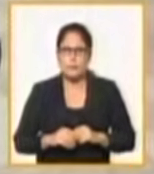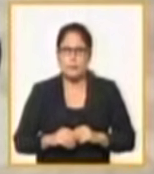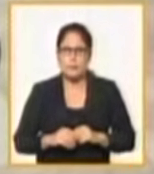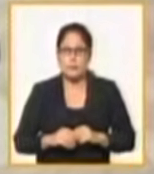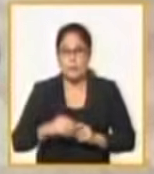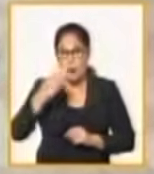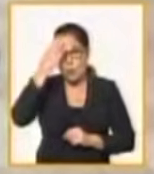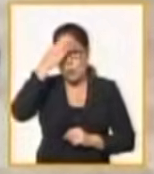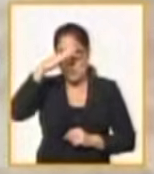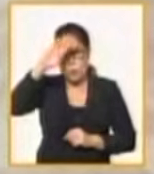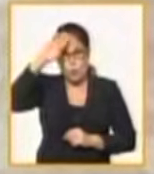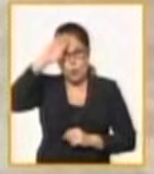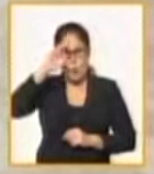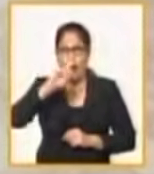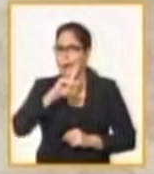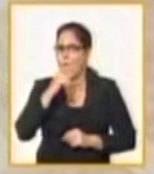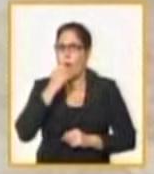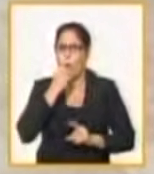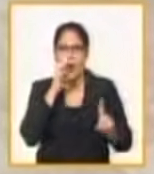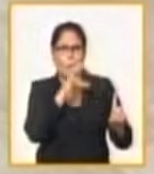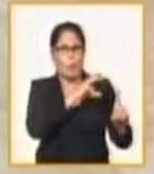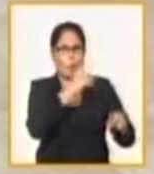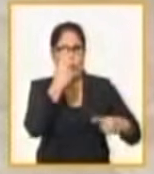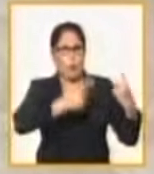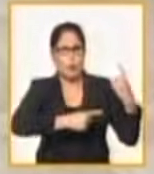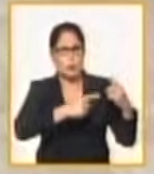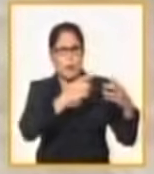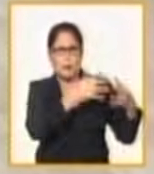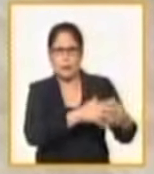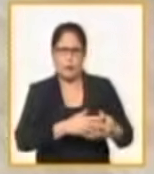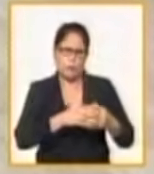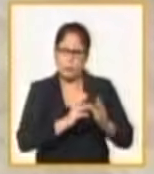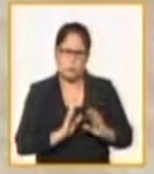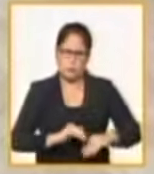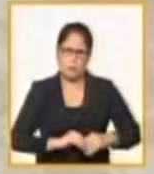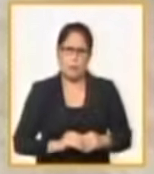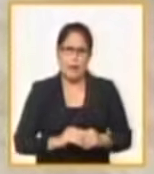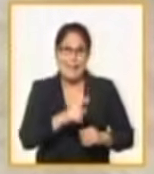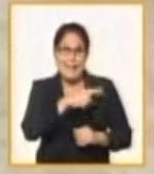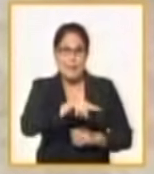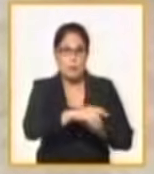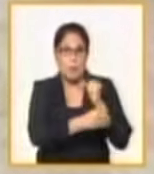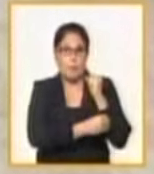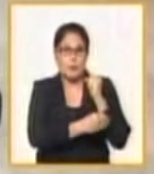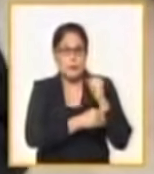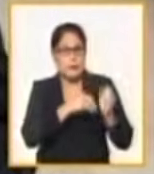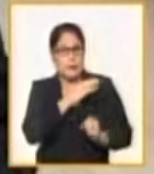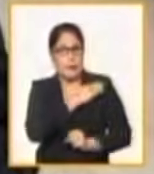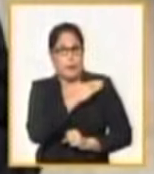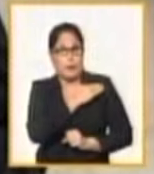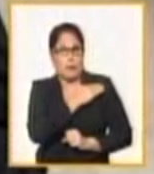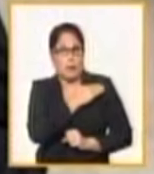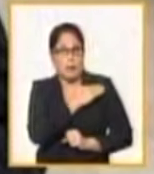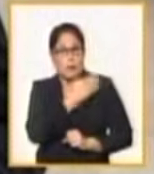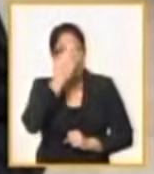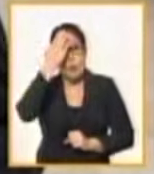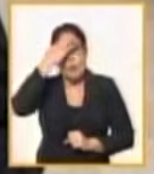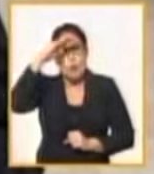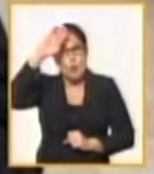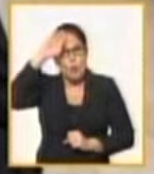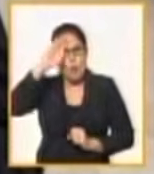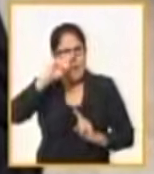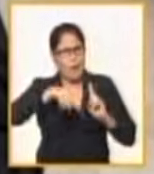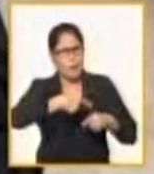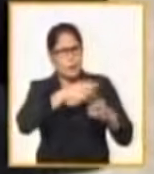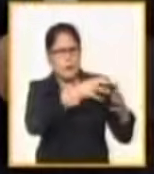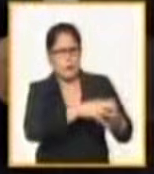Cuba no es ni puede ser una amenaza para la seguridad de los Estados Unidos, que es una potencia militar y nuclear. Cuba no es una amenaza,